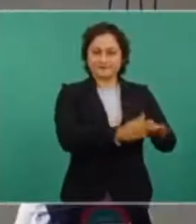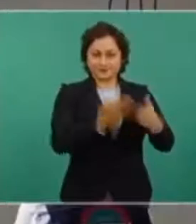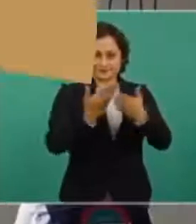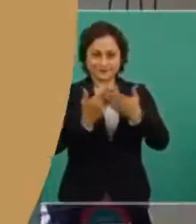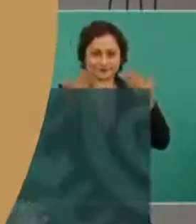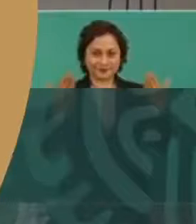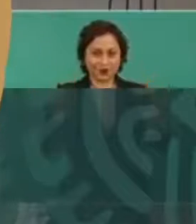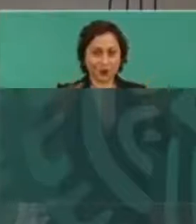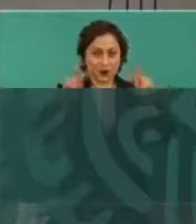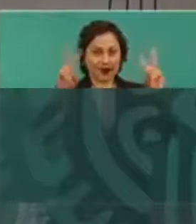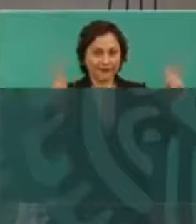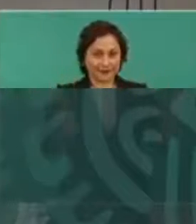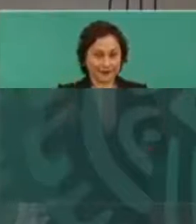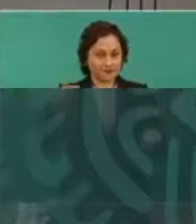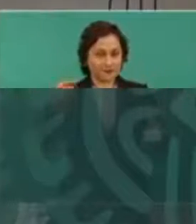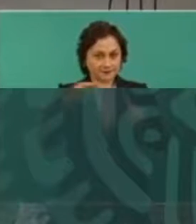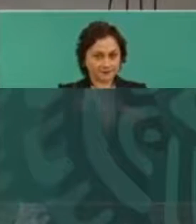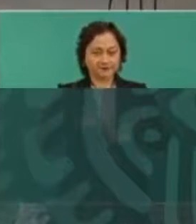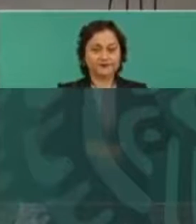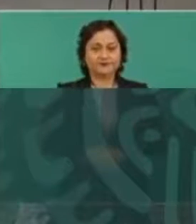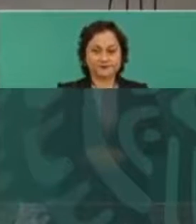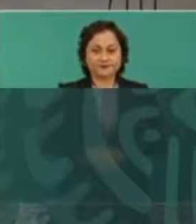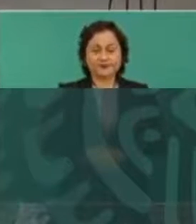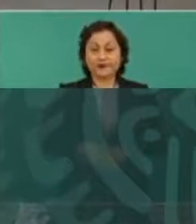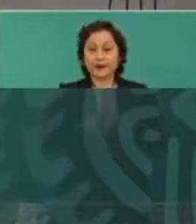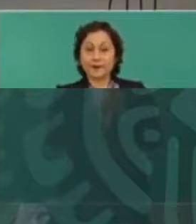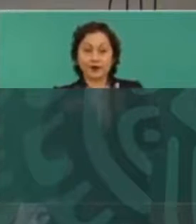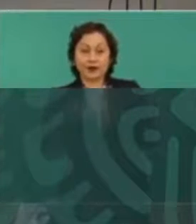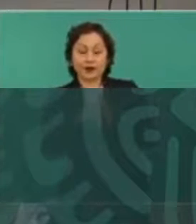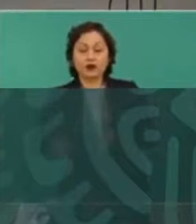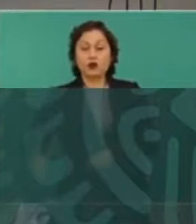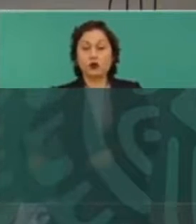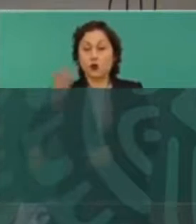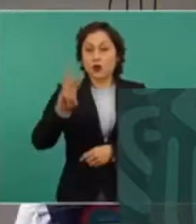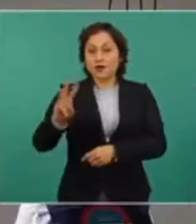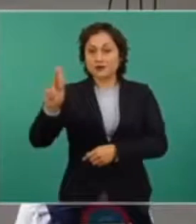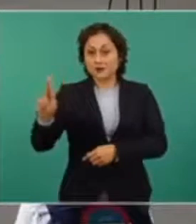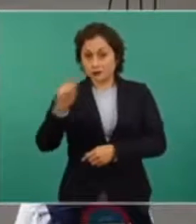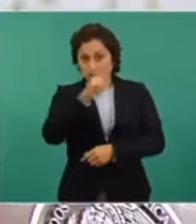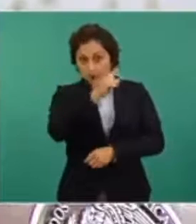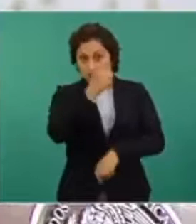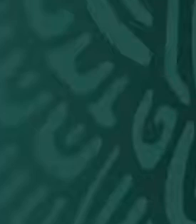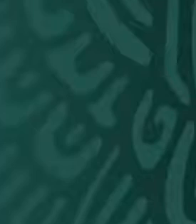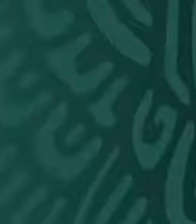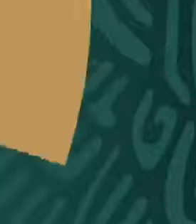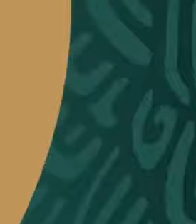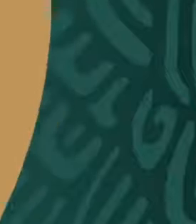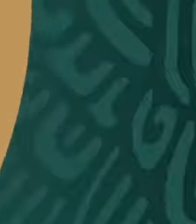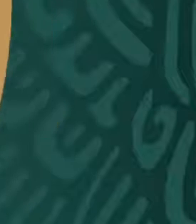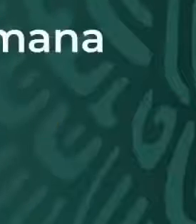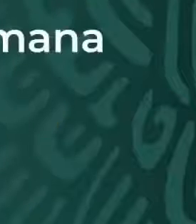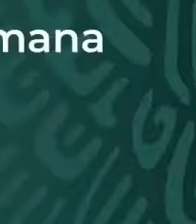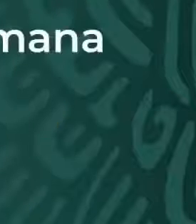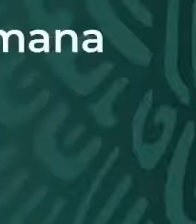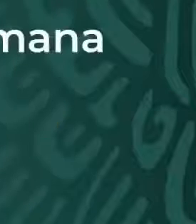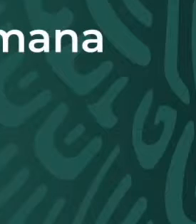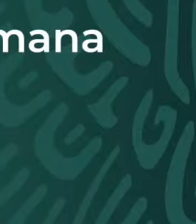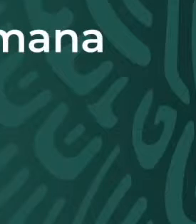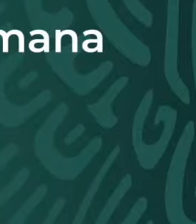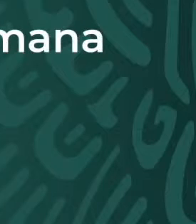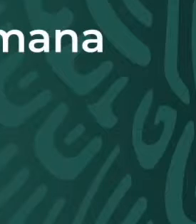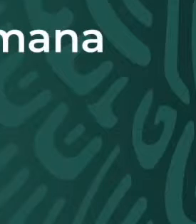1825. La encargada de la sección ¿Quién es quién en las mentiras de la semana? Desmintió información falsa difundida por el